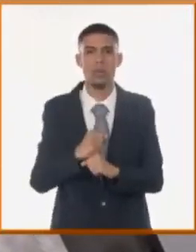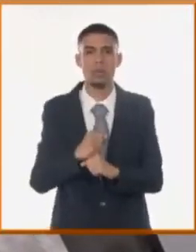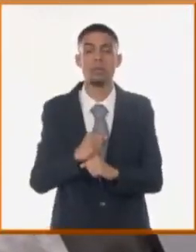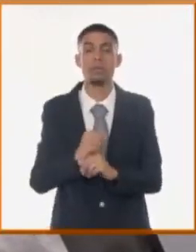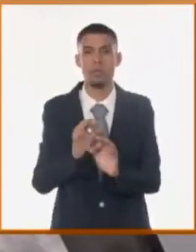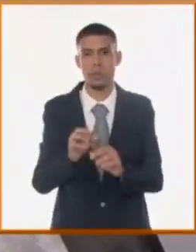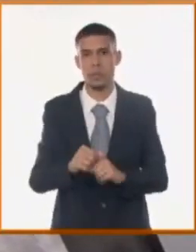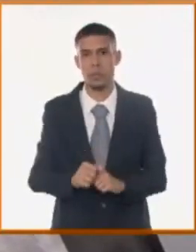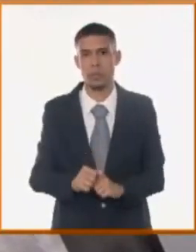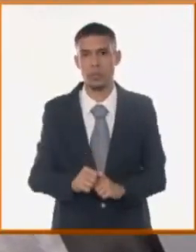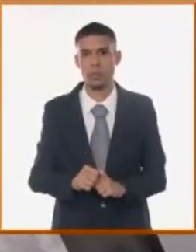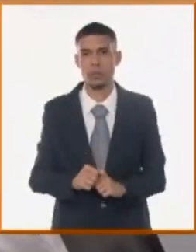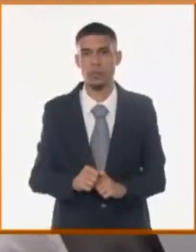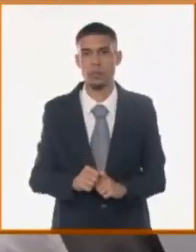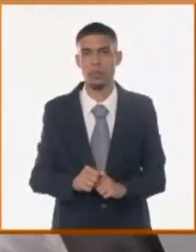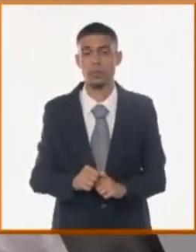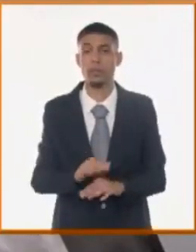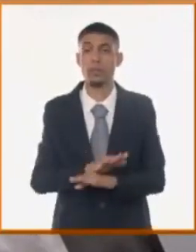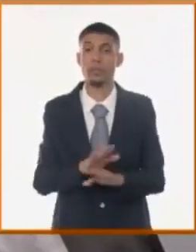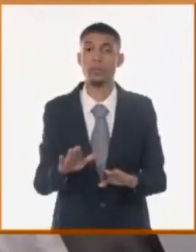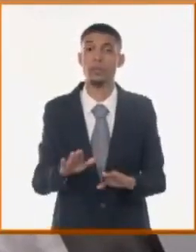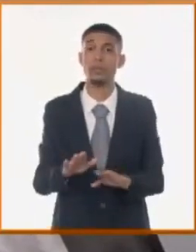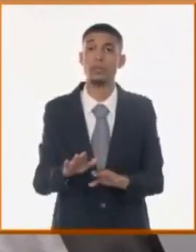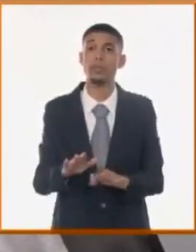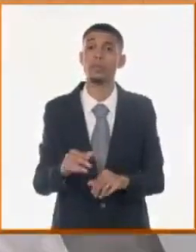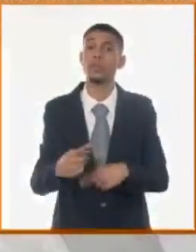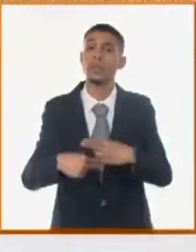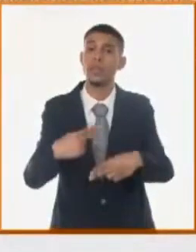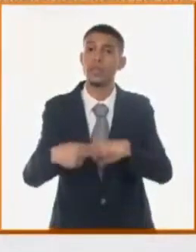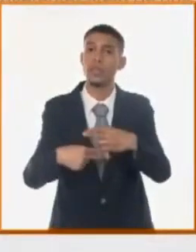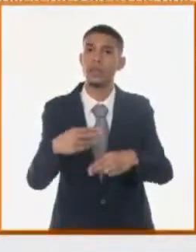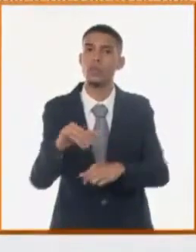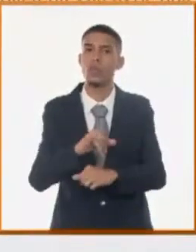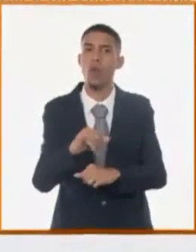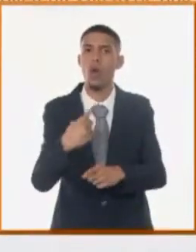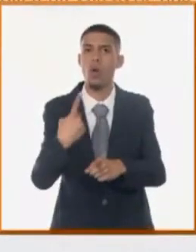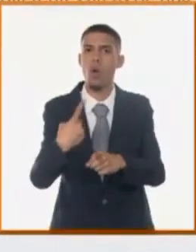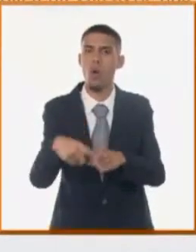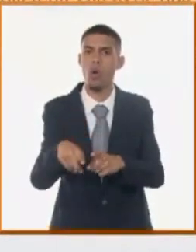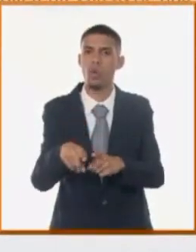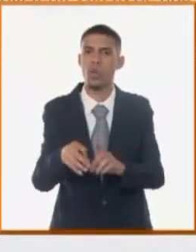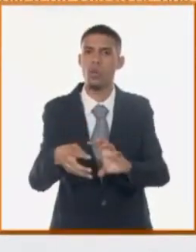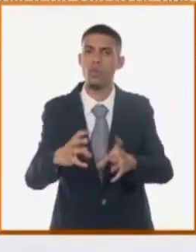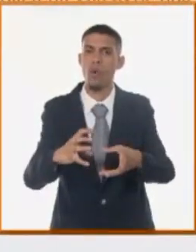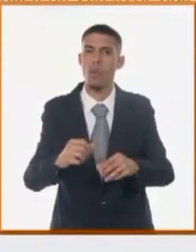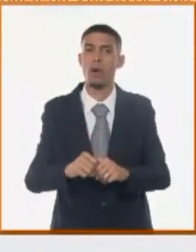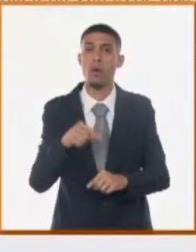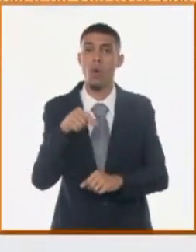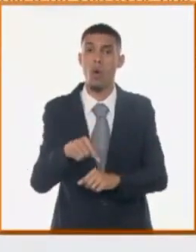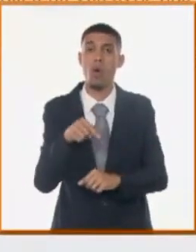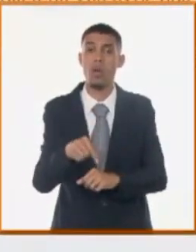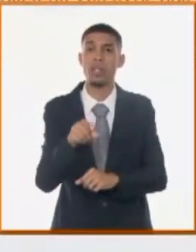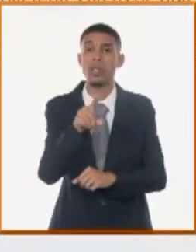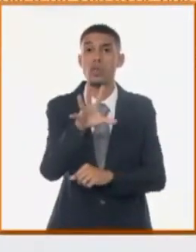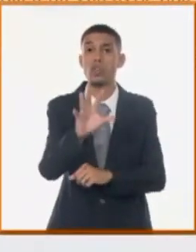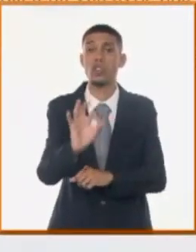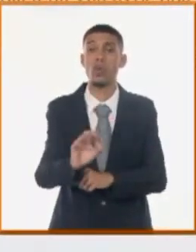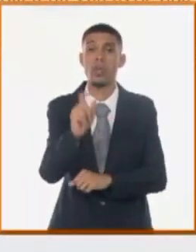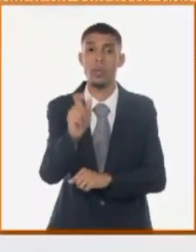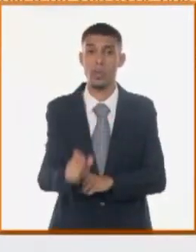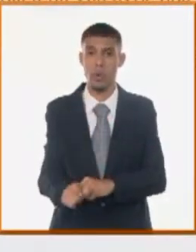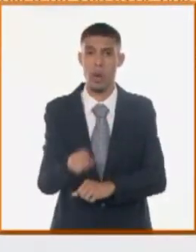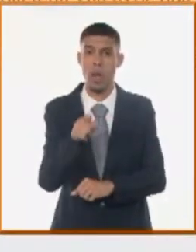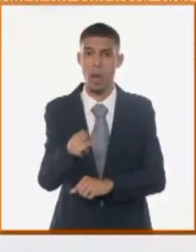desarrollamos la localización cubana de un producto, un ERP reconocido de forma internacional y que hemos comercializado. Hoy tenemos más de 150 clientes en el mercado